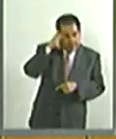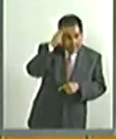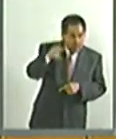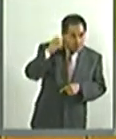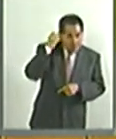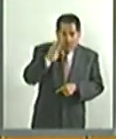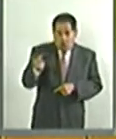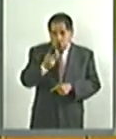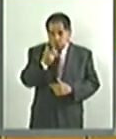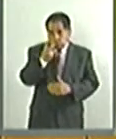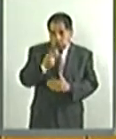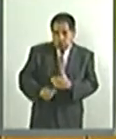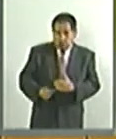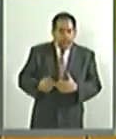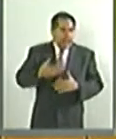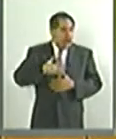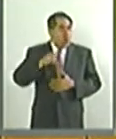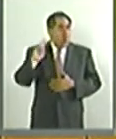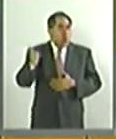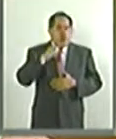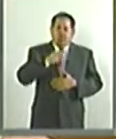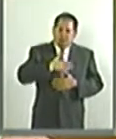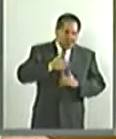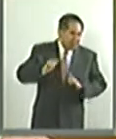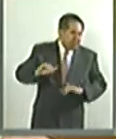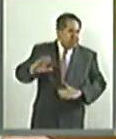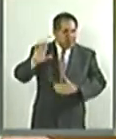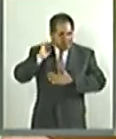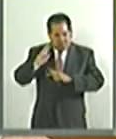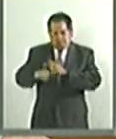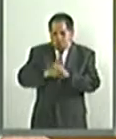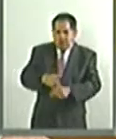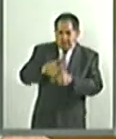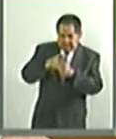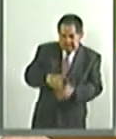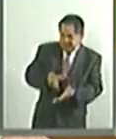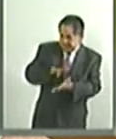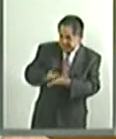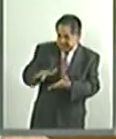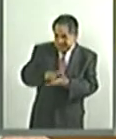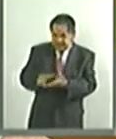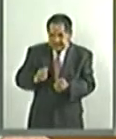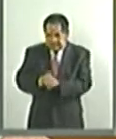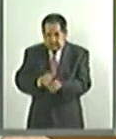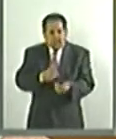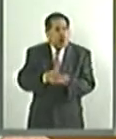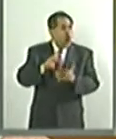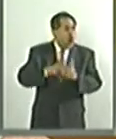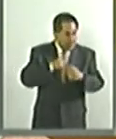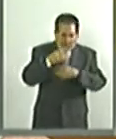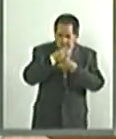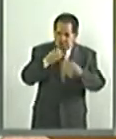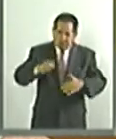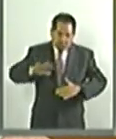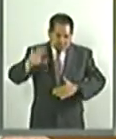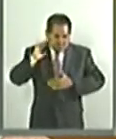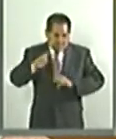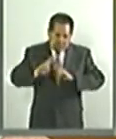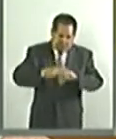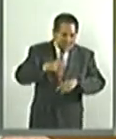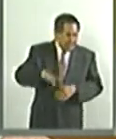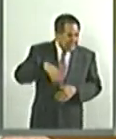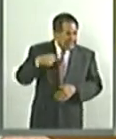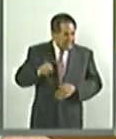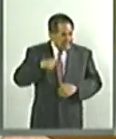Oaxaca, la Universidad Nacional se ha comprometido a seguir trabajando, y aquí refrendo este compromiso, esforzándonos